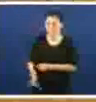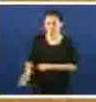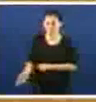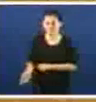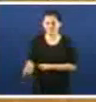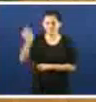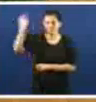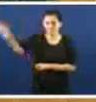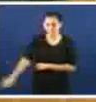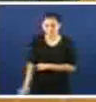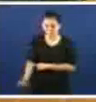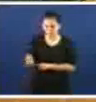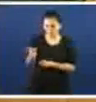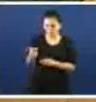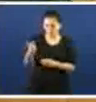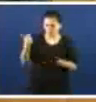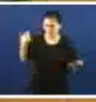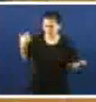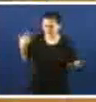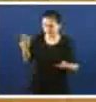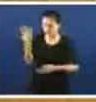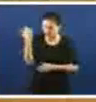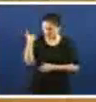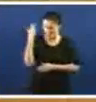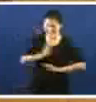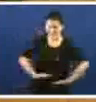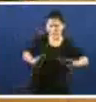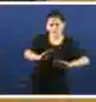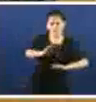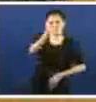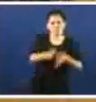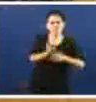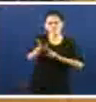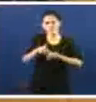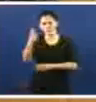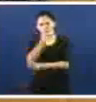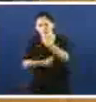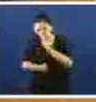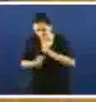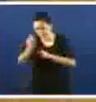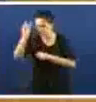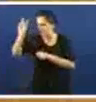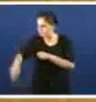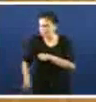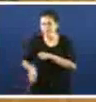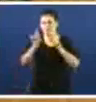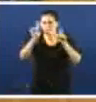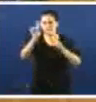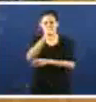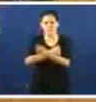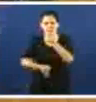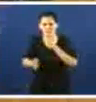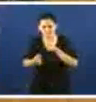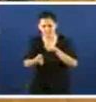Este é unha persona con unha formación jurídica e económica, profesor de economía